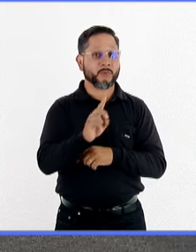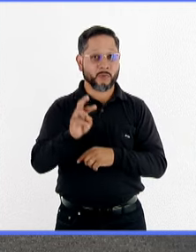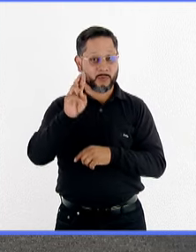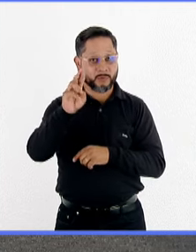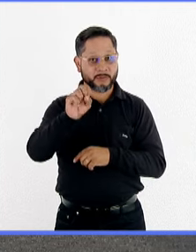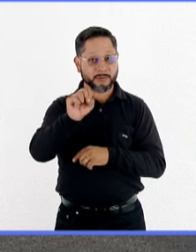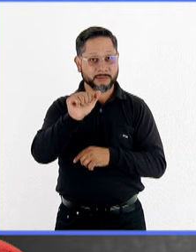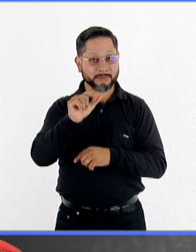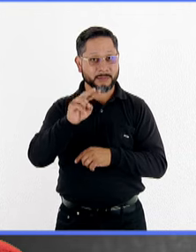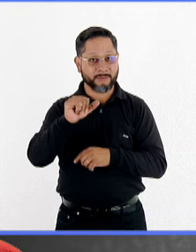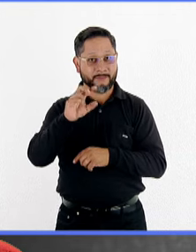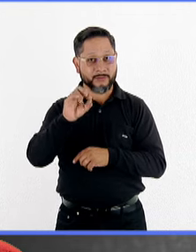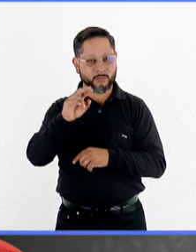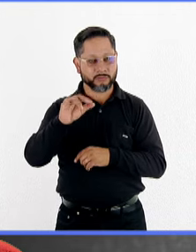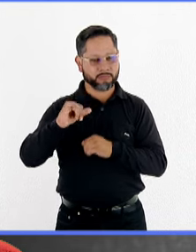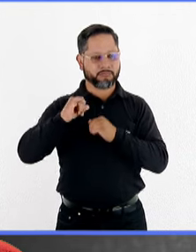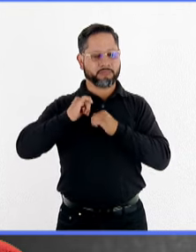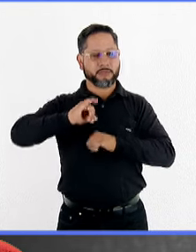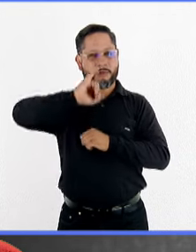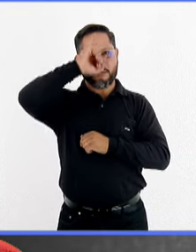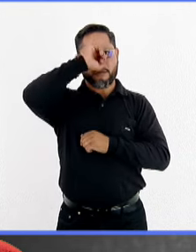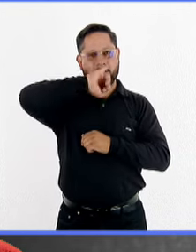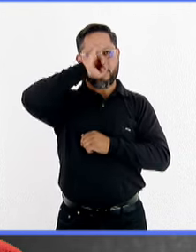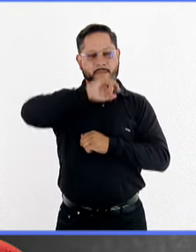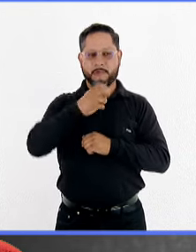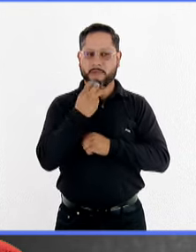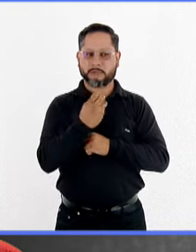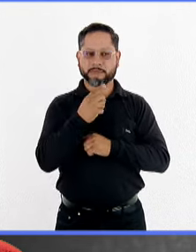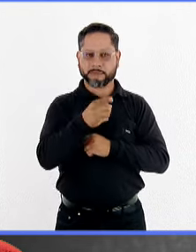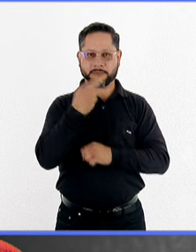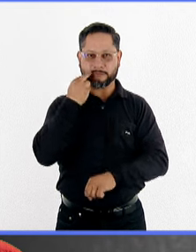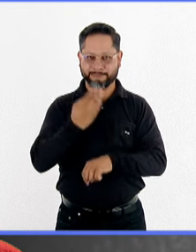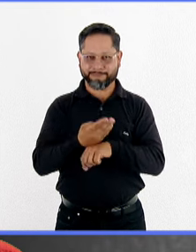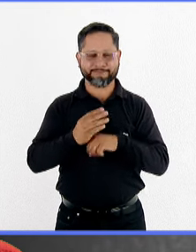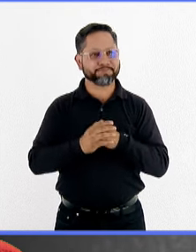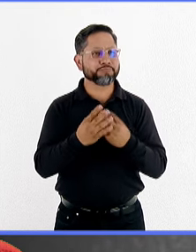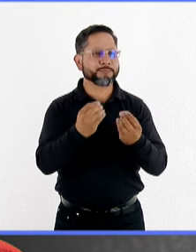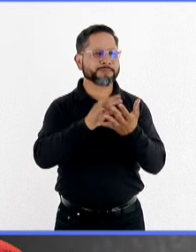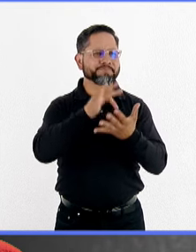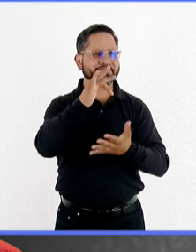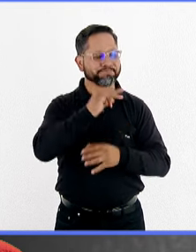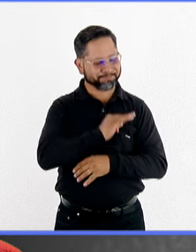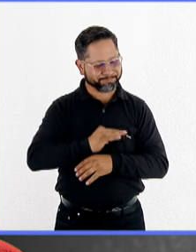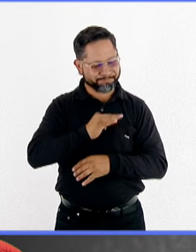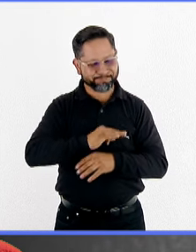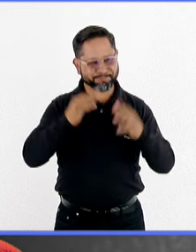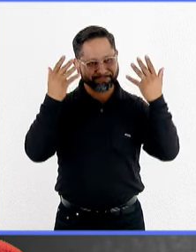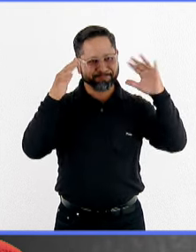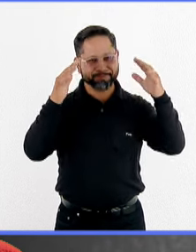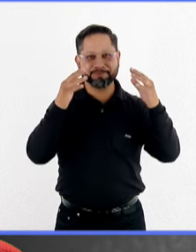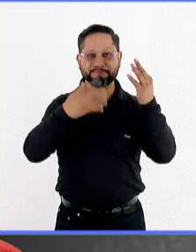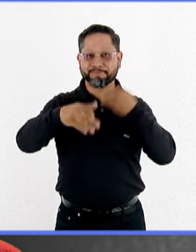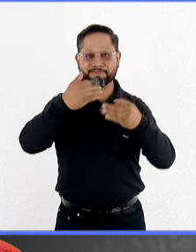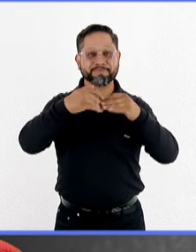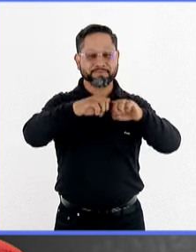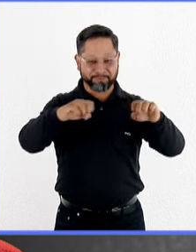Salvador Arias Montes, jefe de este espacio privilegiado de Ciudad Universitaria. Muchas gracias y felicidades a todo el equipo que lo ha mantenido y lo ha